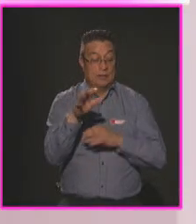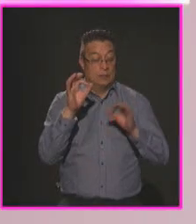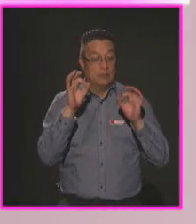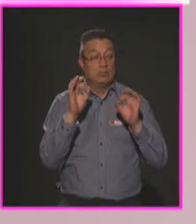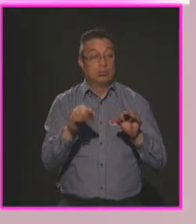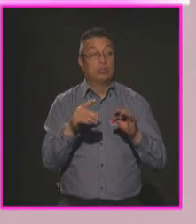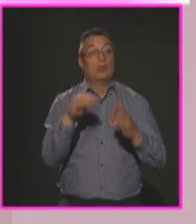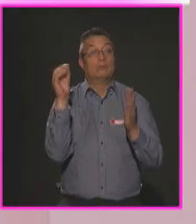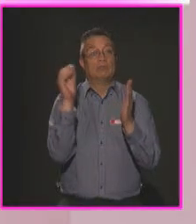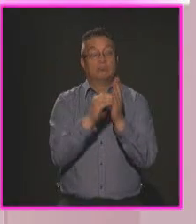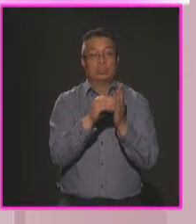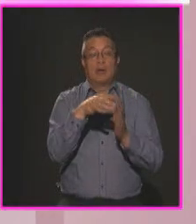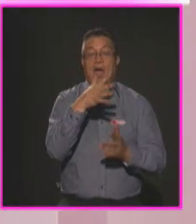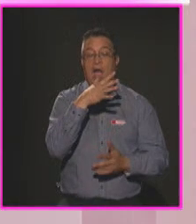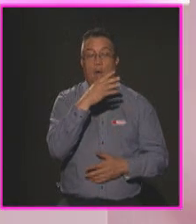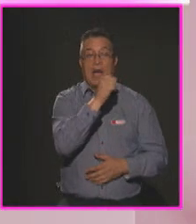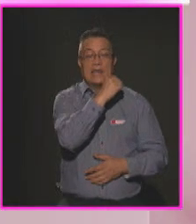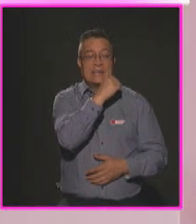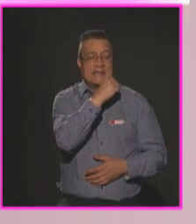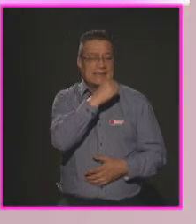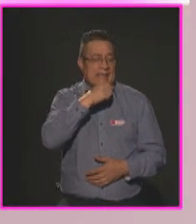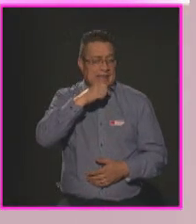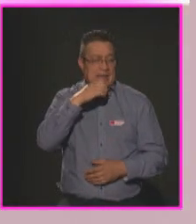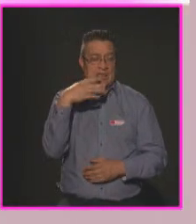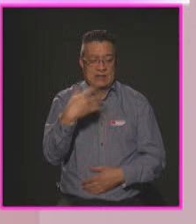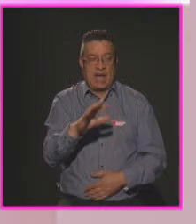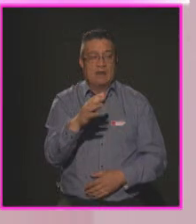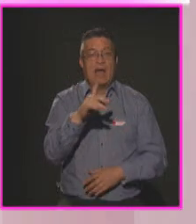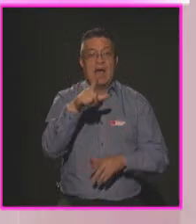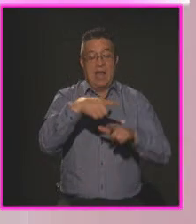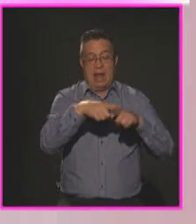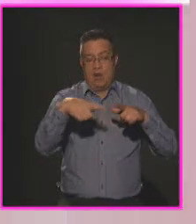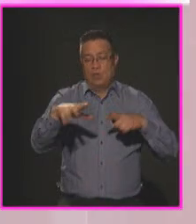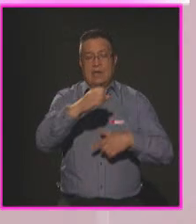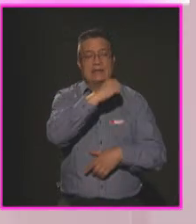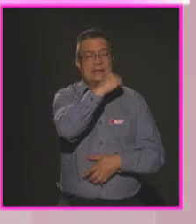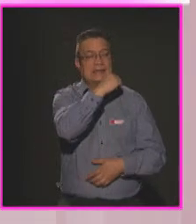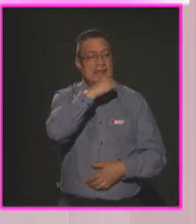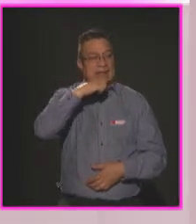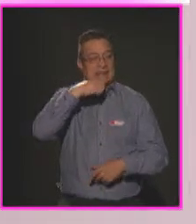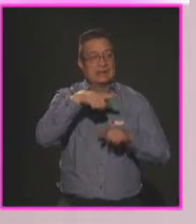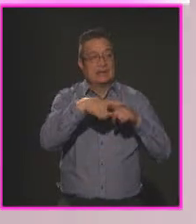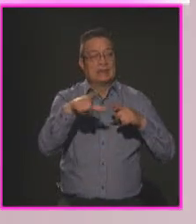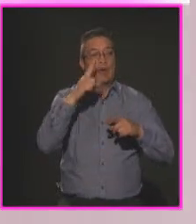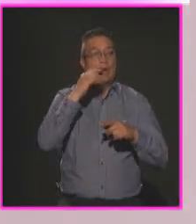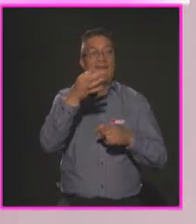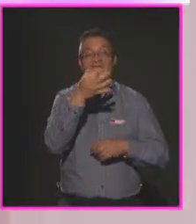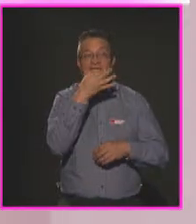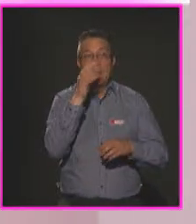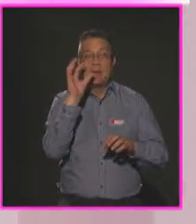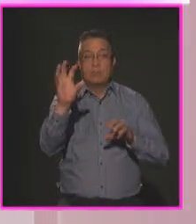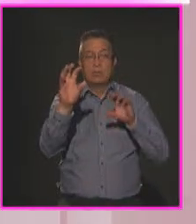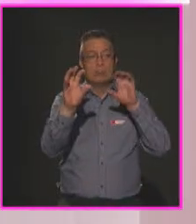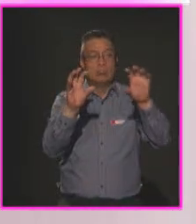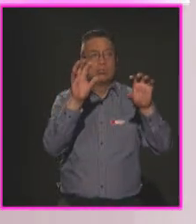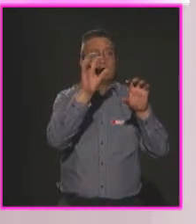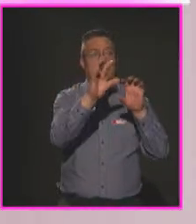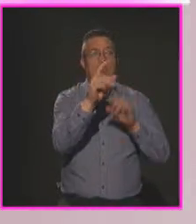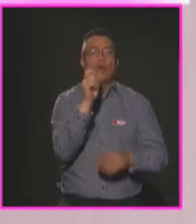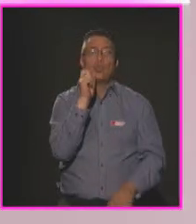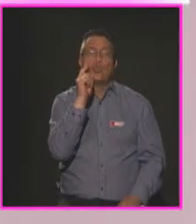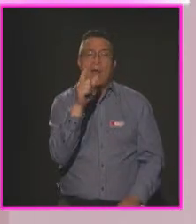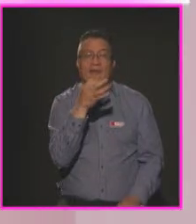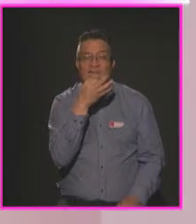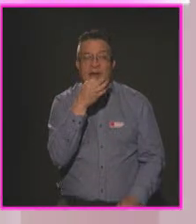Pleno decreto de escasez hídrica, la laguna ya seca, y se ven muchos manchones verdes. ¿Cuáles son los manchones verdes?